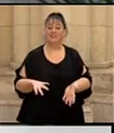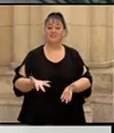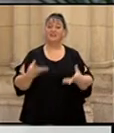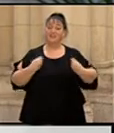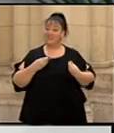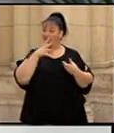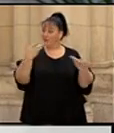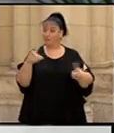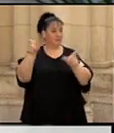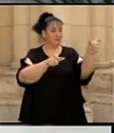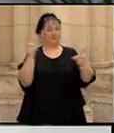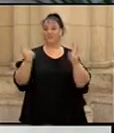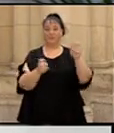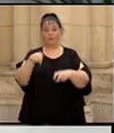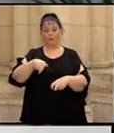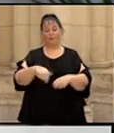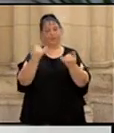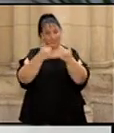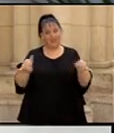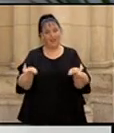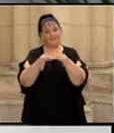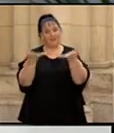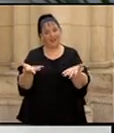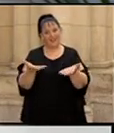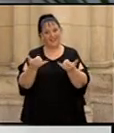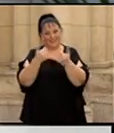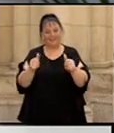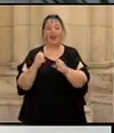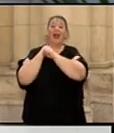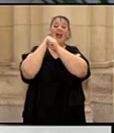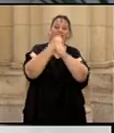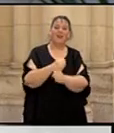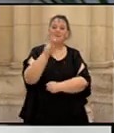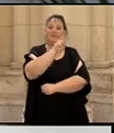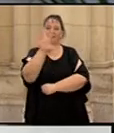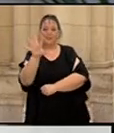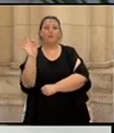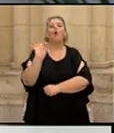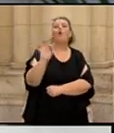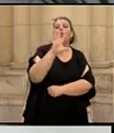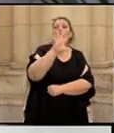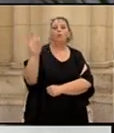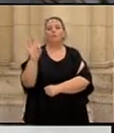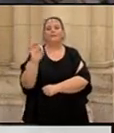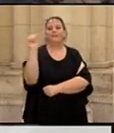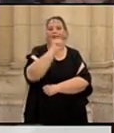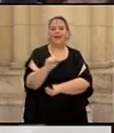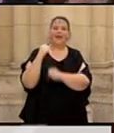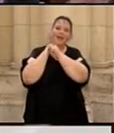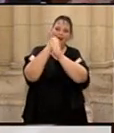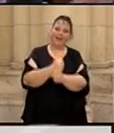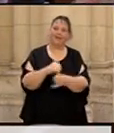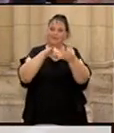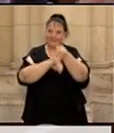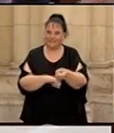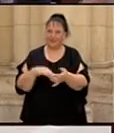aquí hoy celebrando vuestros 25 o 50 años de matrimonio, no lo habéis